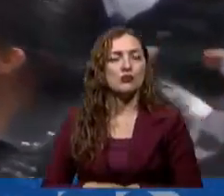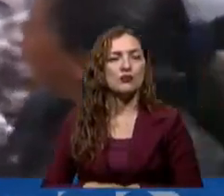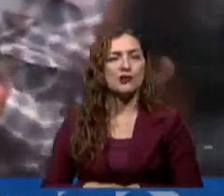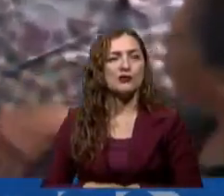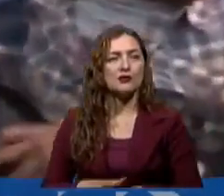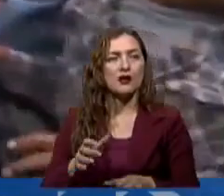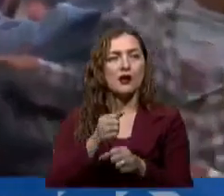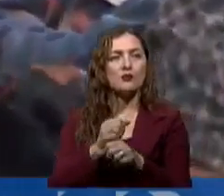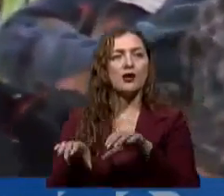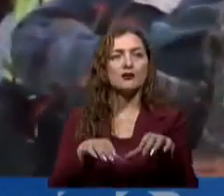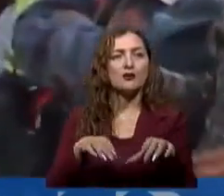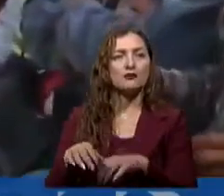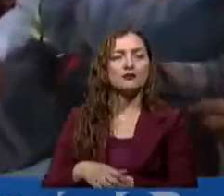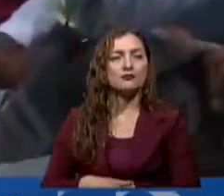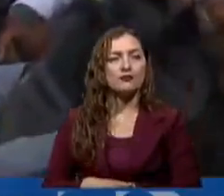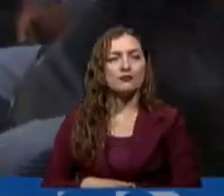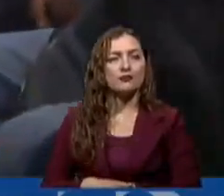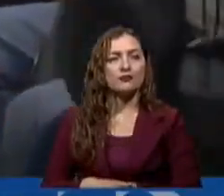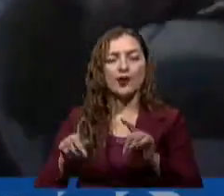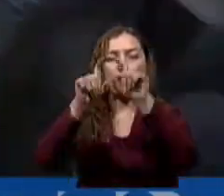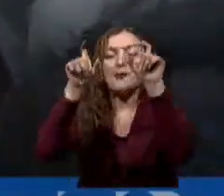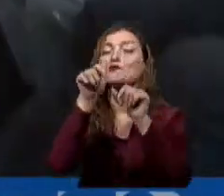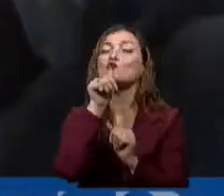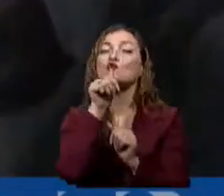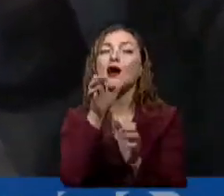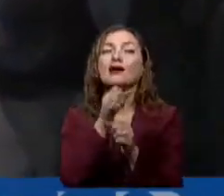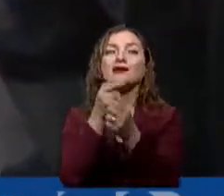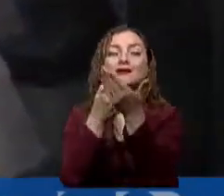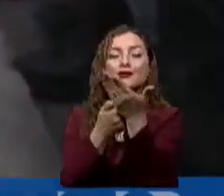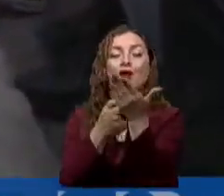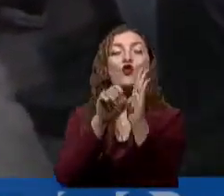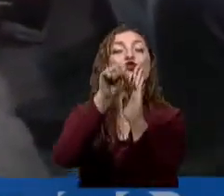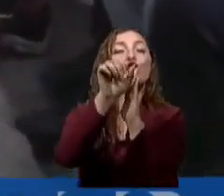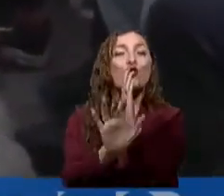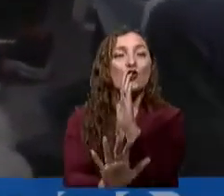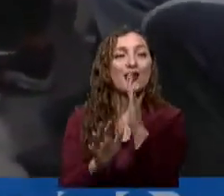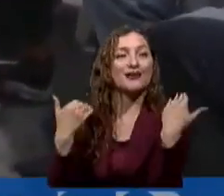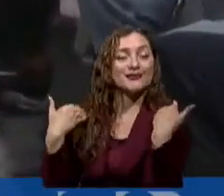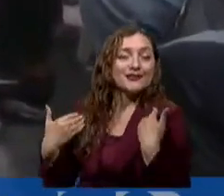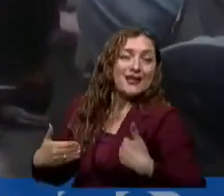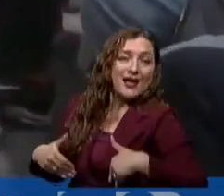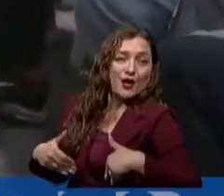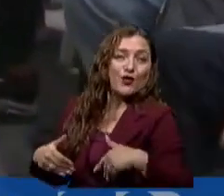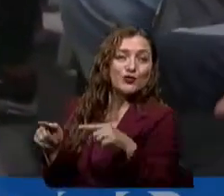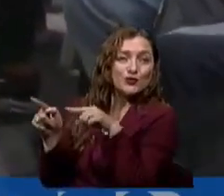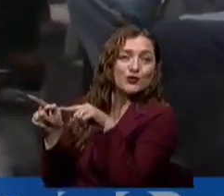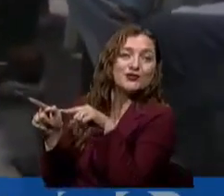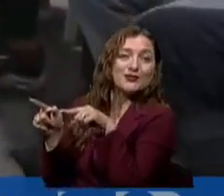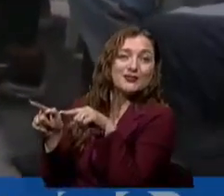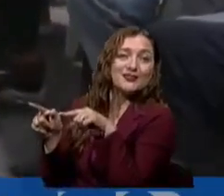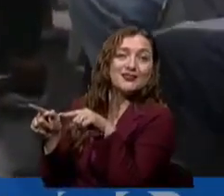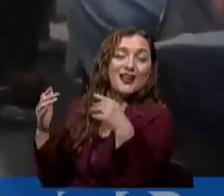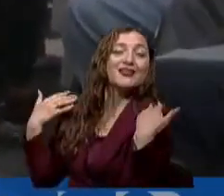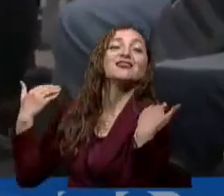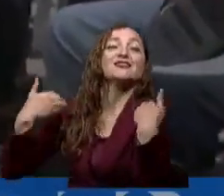realizado este tipo de actividades. Justamente con la empresa privada lo que van a hacer es entregar estos chalecos, estos saquitos,